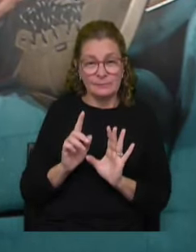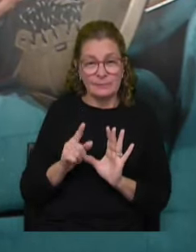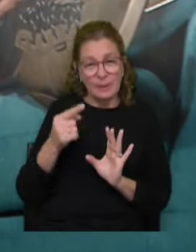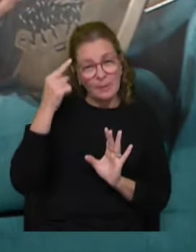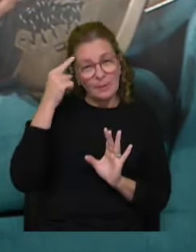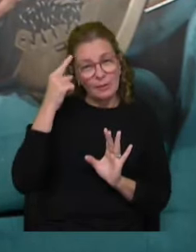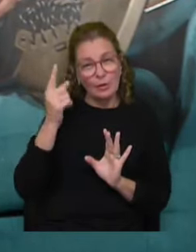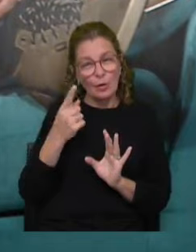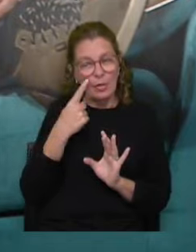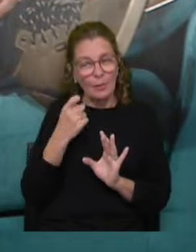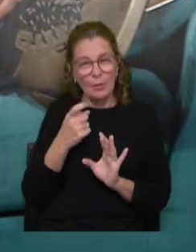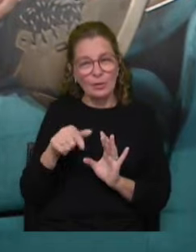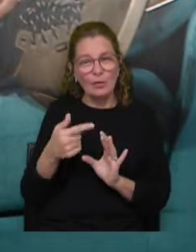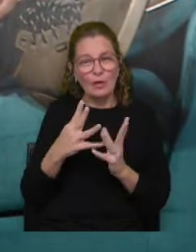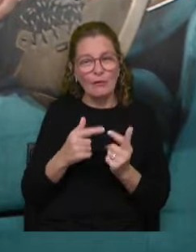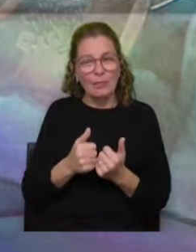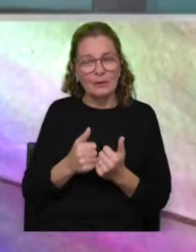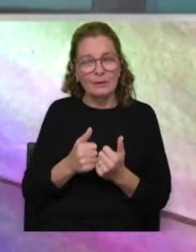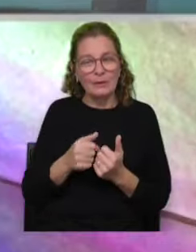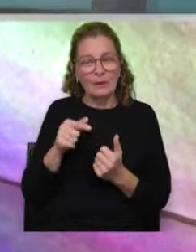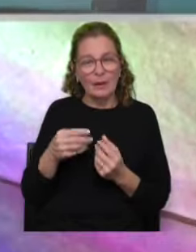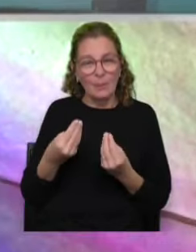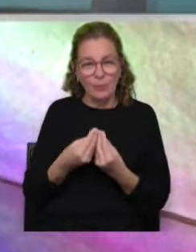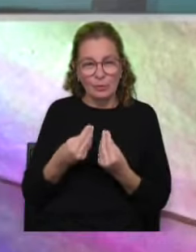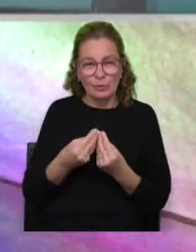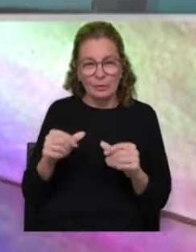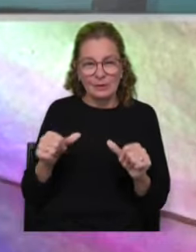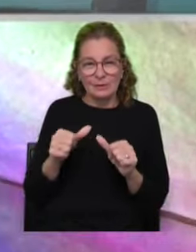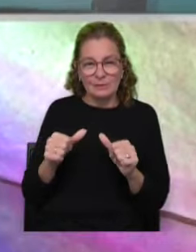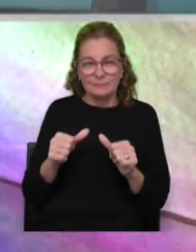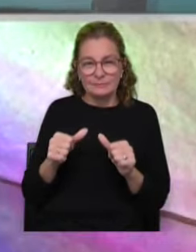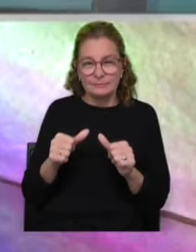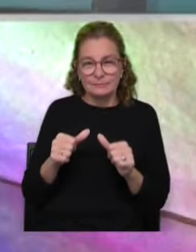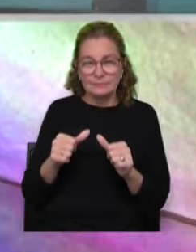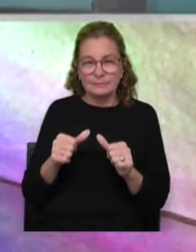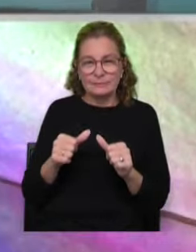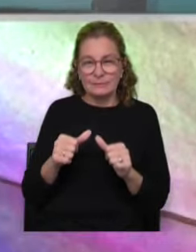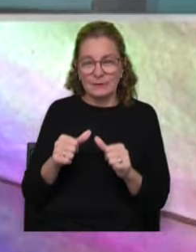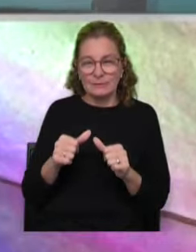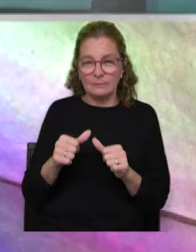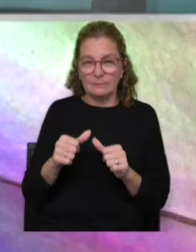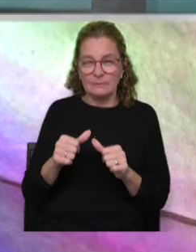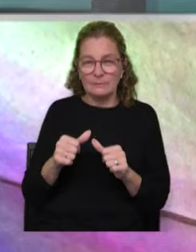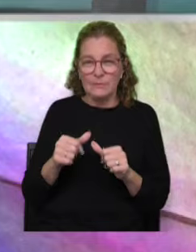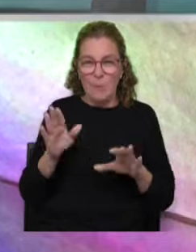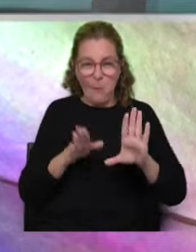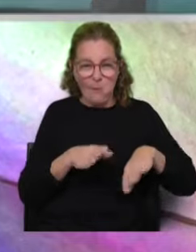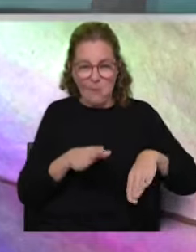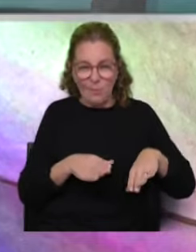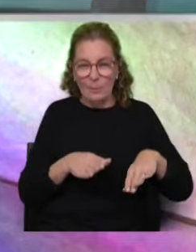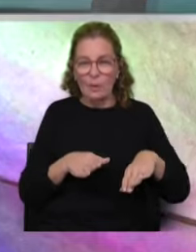no lo concebíamos de otra manera. Acá se hizo mucho, se hacía mucho bueno, con los tambores y